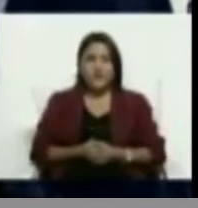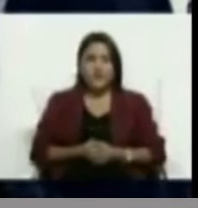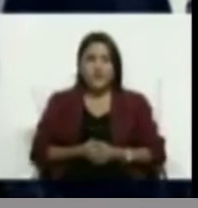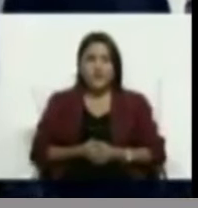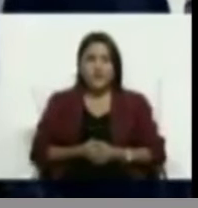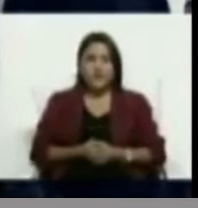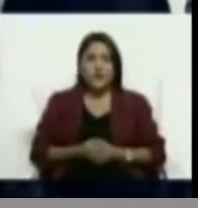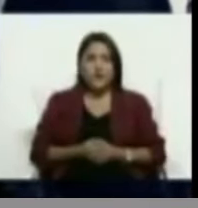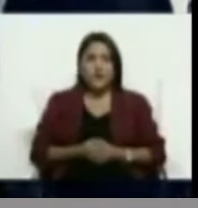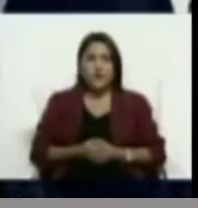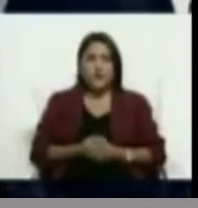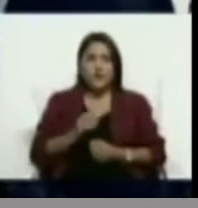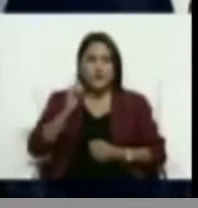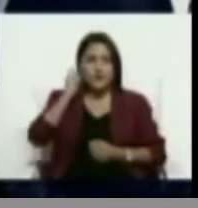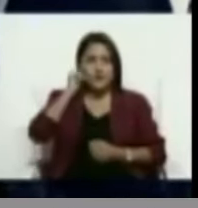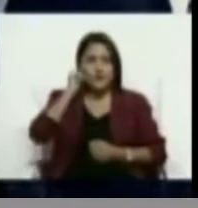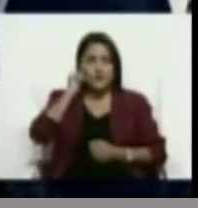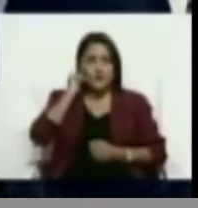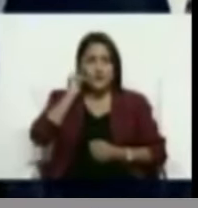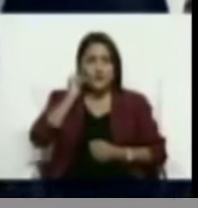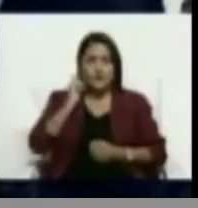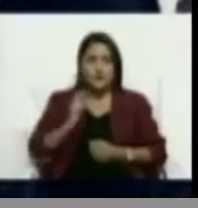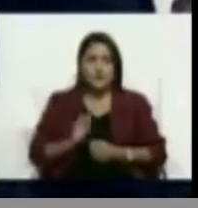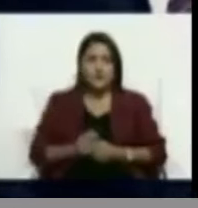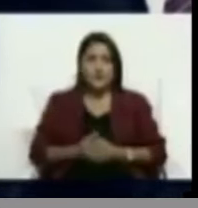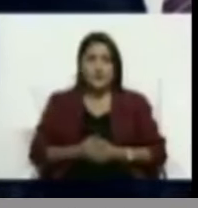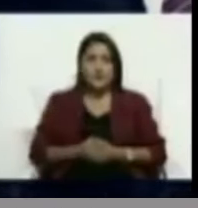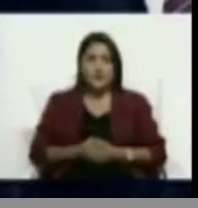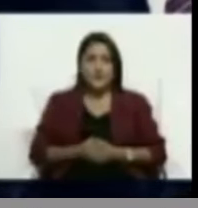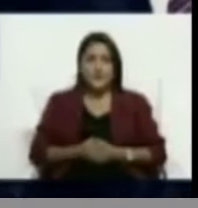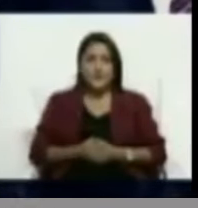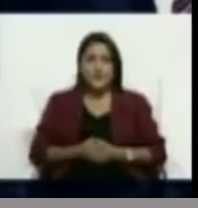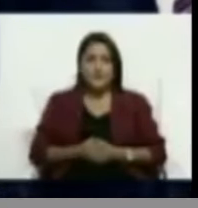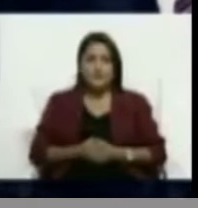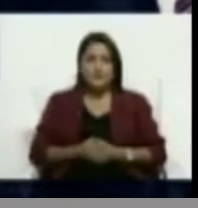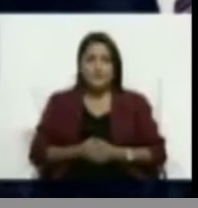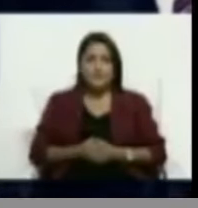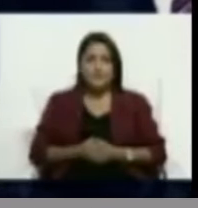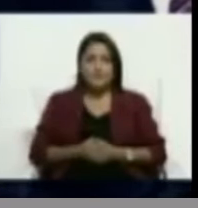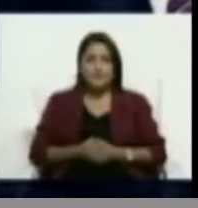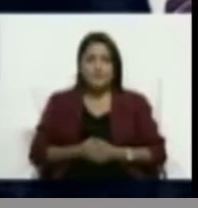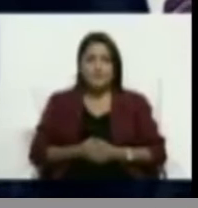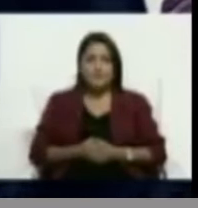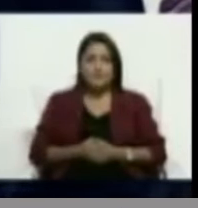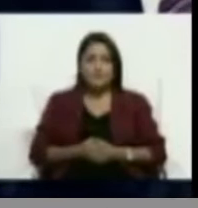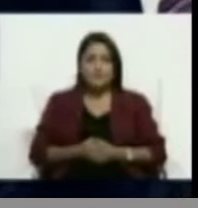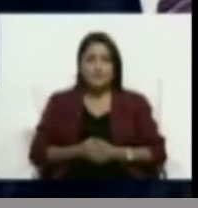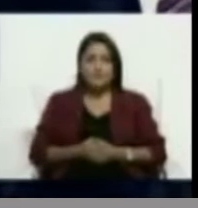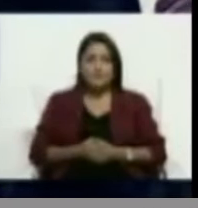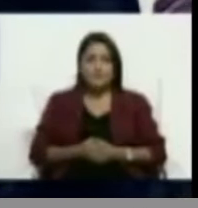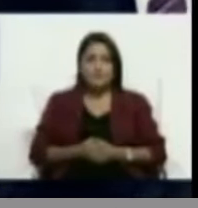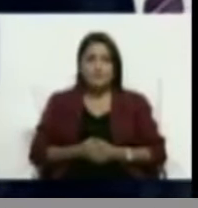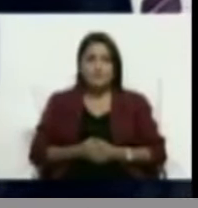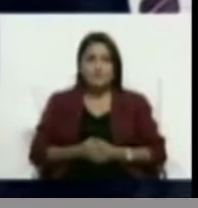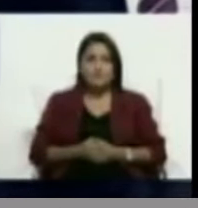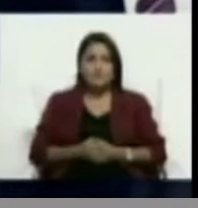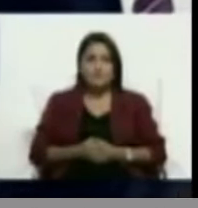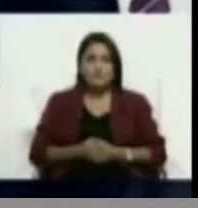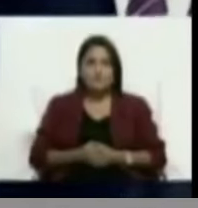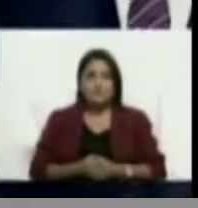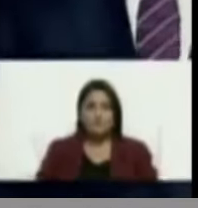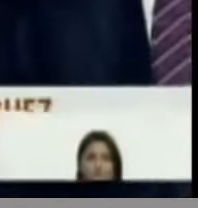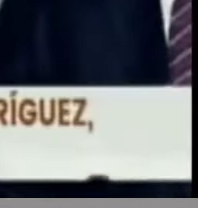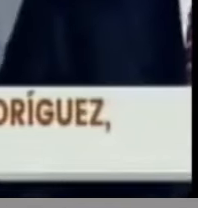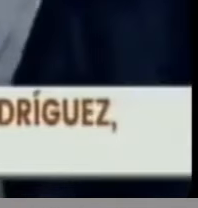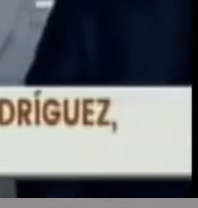Venezuela. Aplaudían y celebraban cada vez que se instauraba una más de las